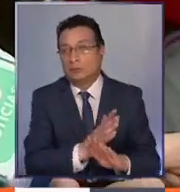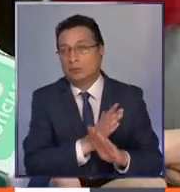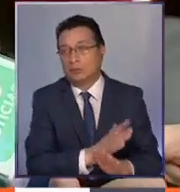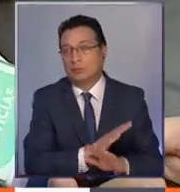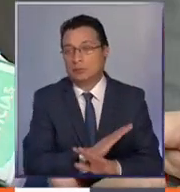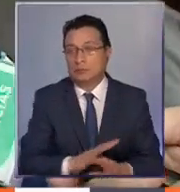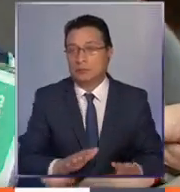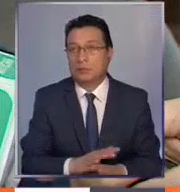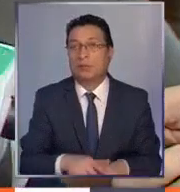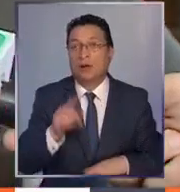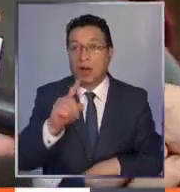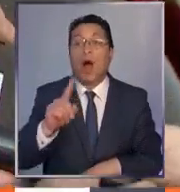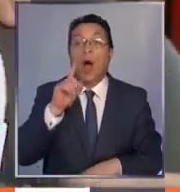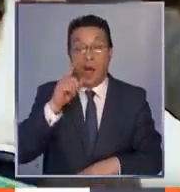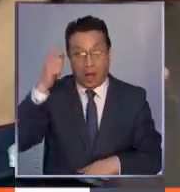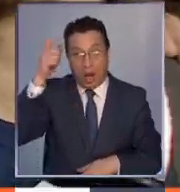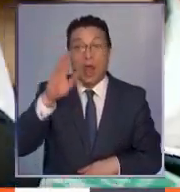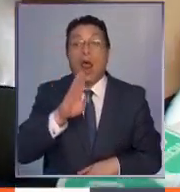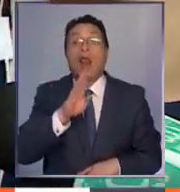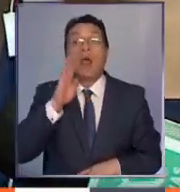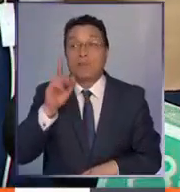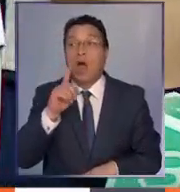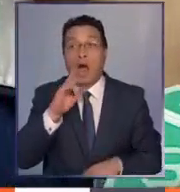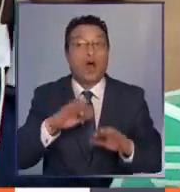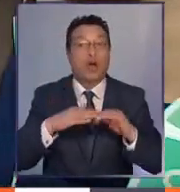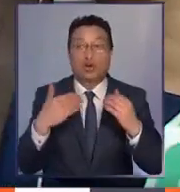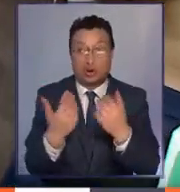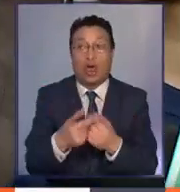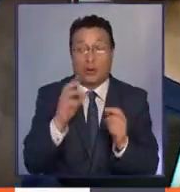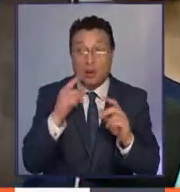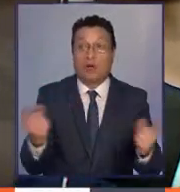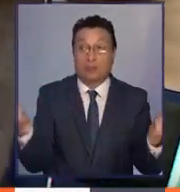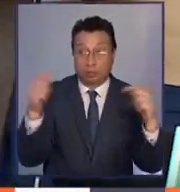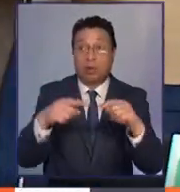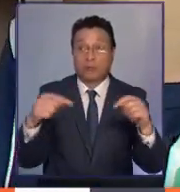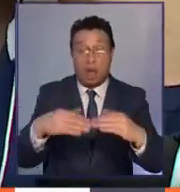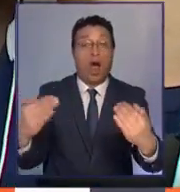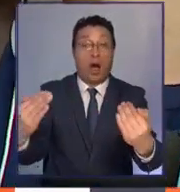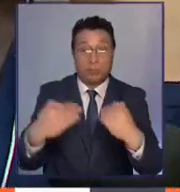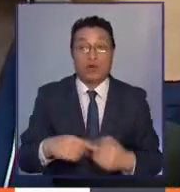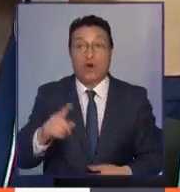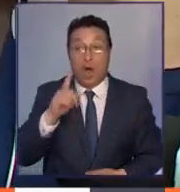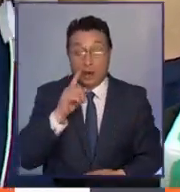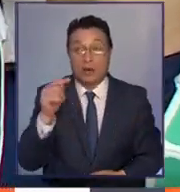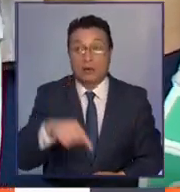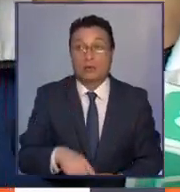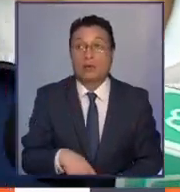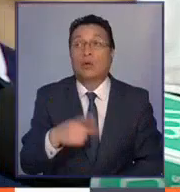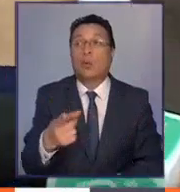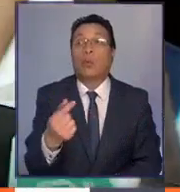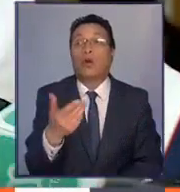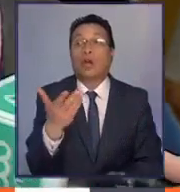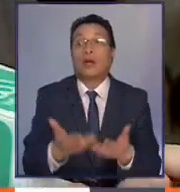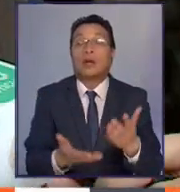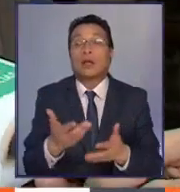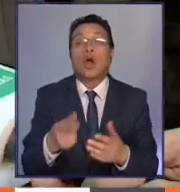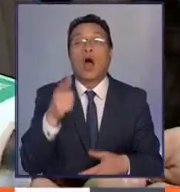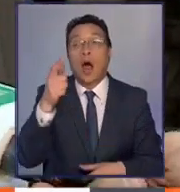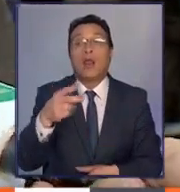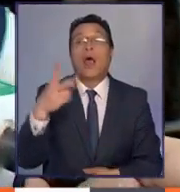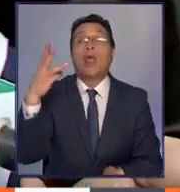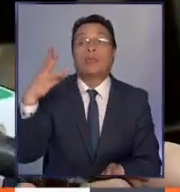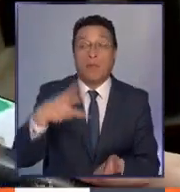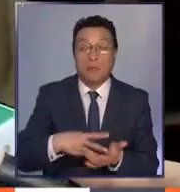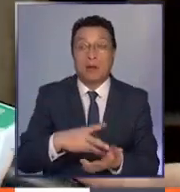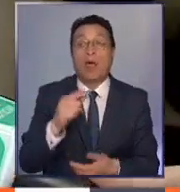También hay carnicería limpia acá y de todo acá, sí, para que vengan a apoyar también. Carne granulada, ¿cuánto te costó el kilo carne? 3.000. Te tienes que